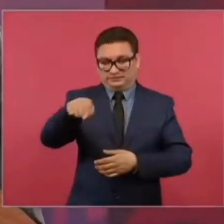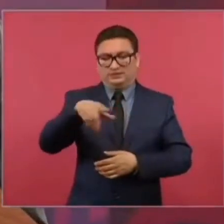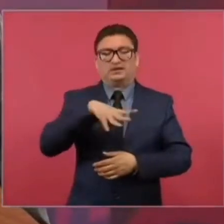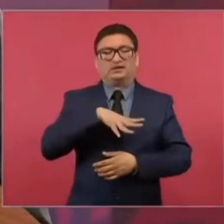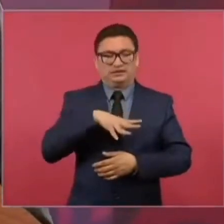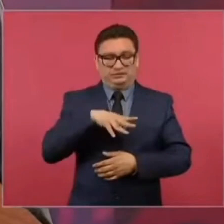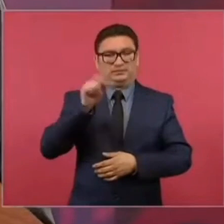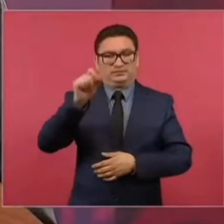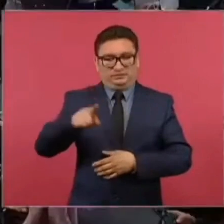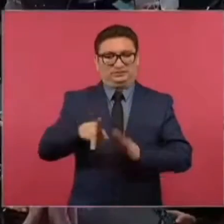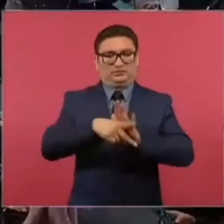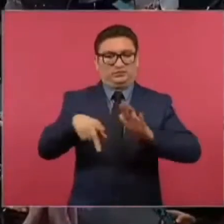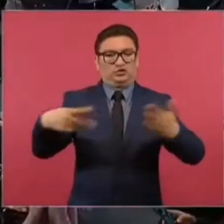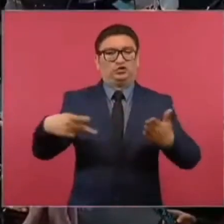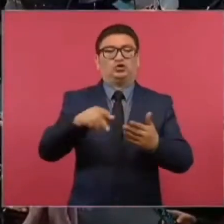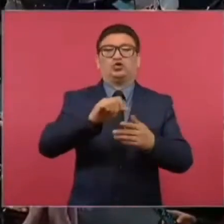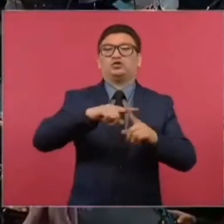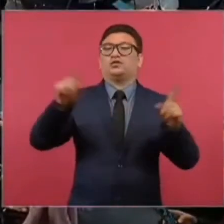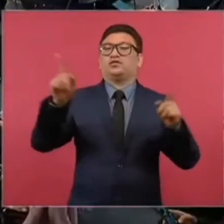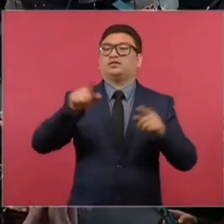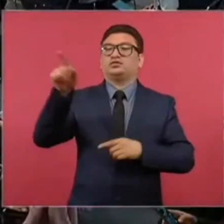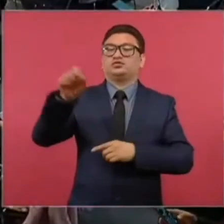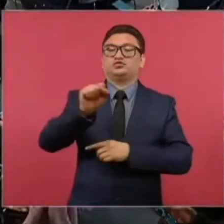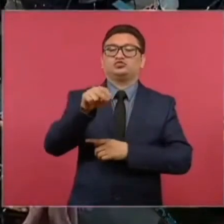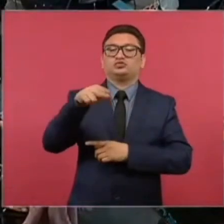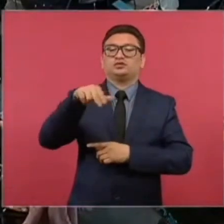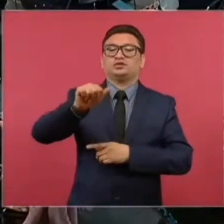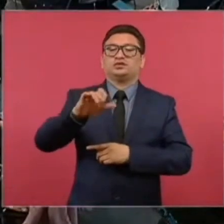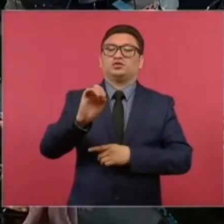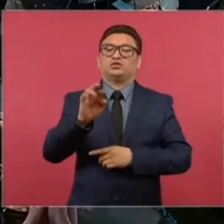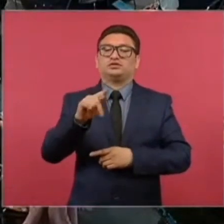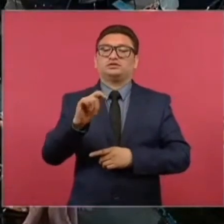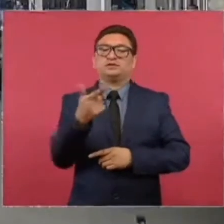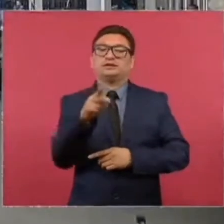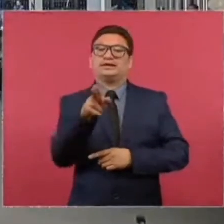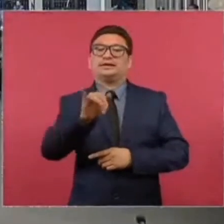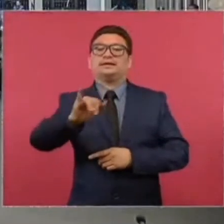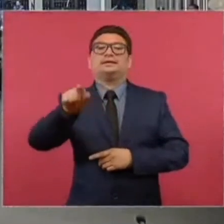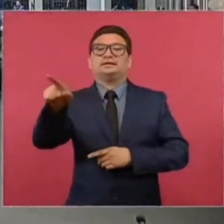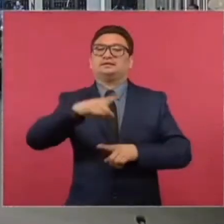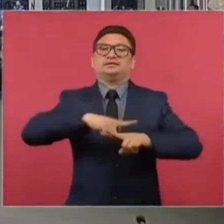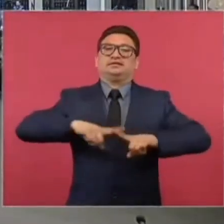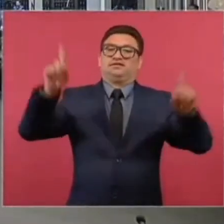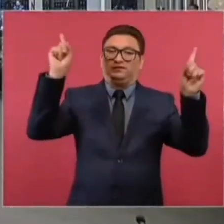ahí sí. No como Susana Orestegui. ¿Saben qué?